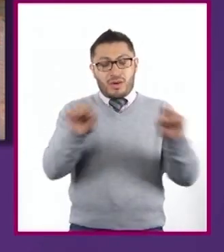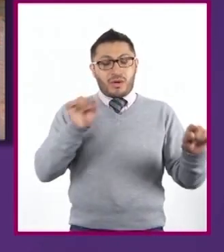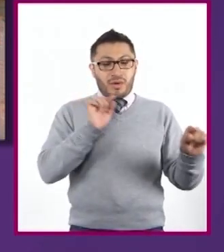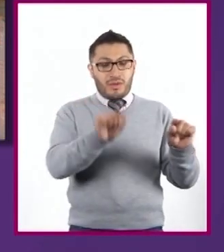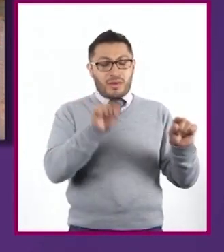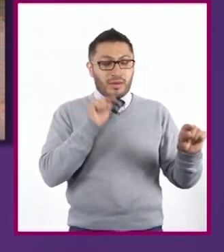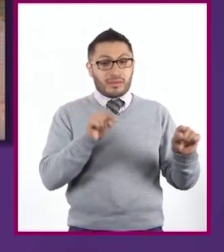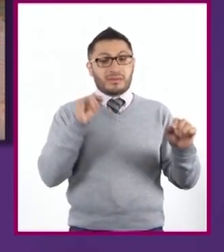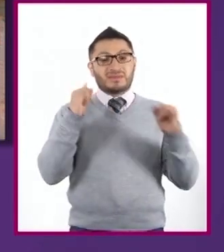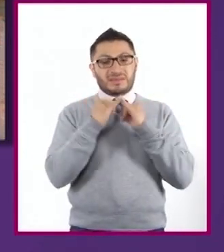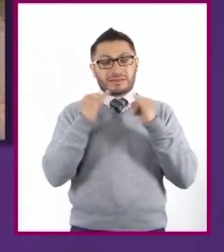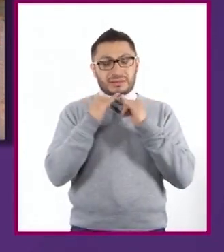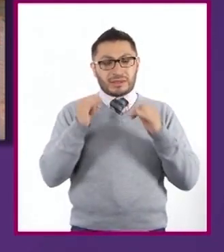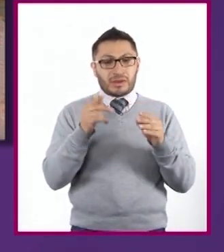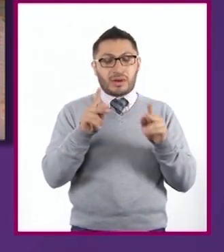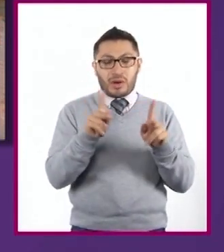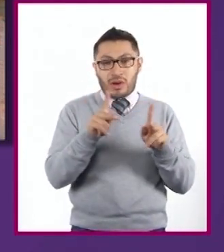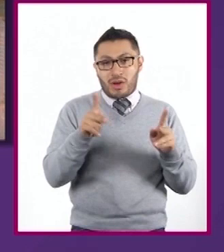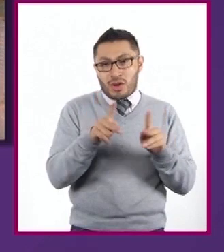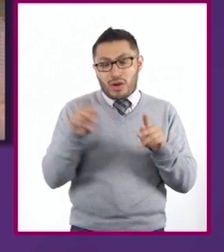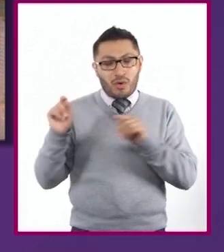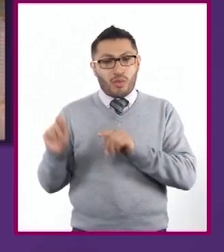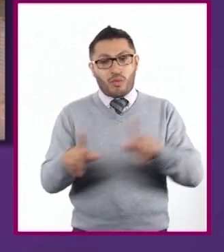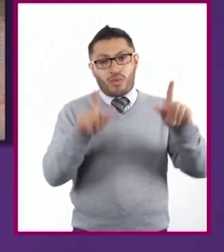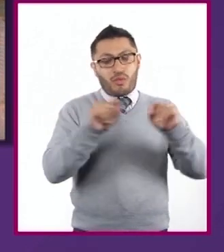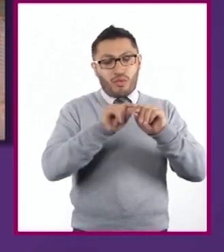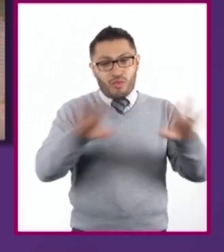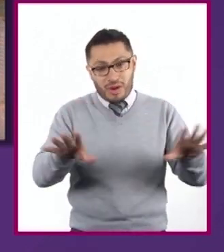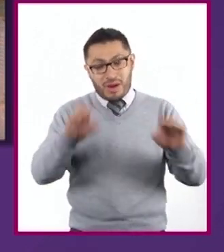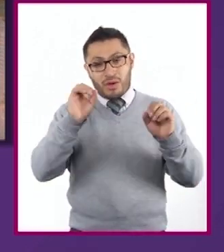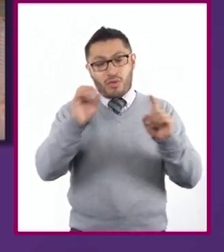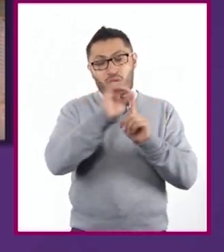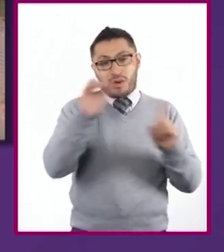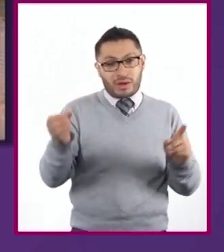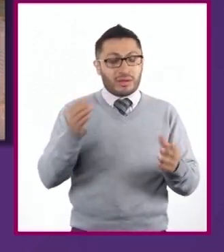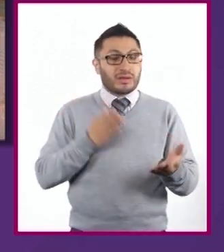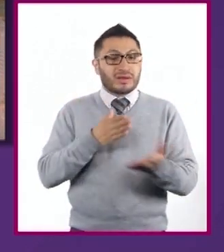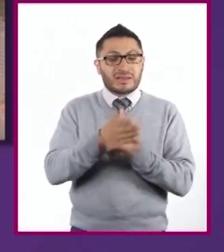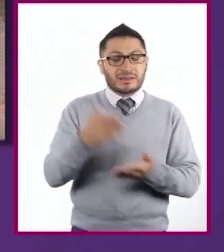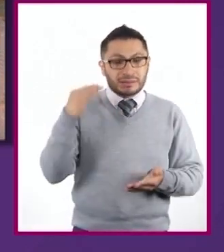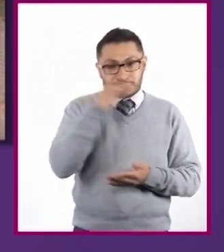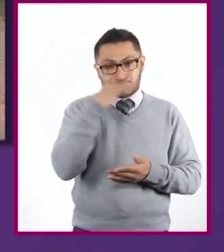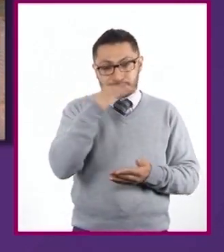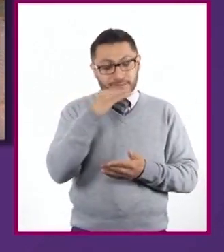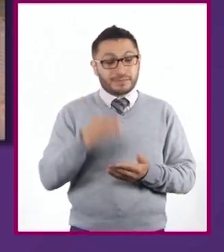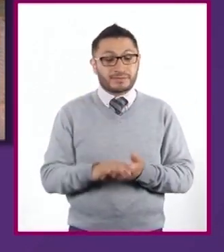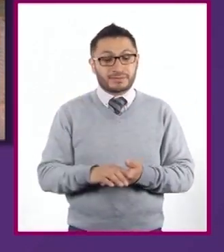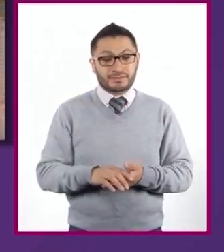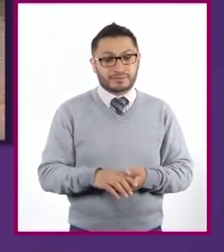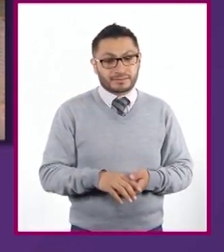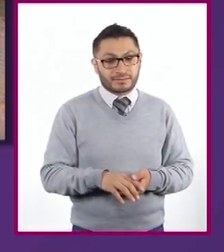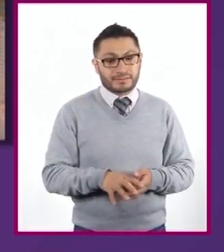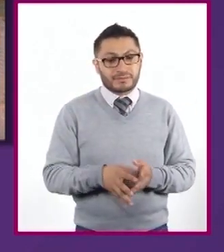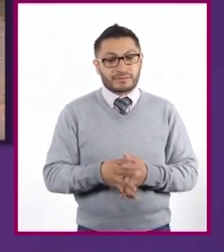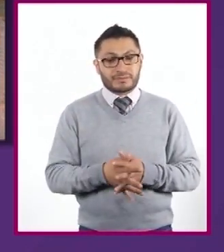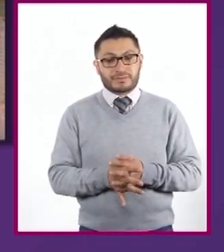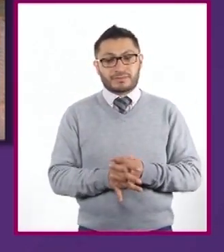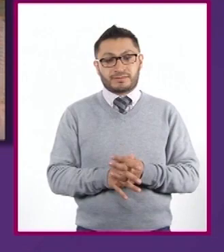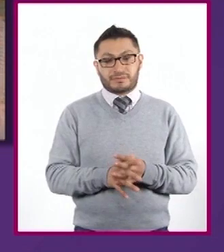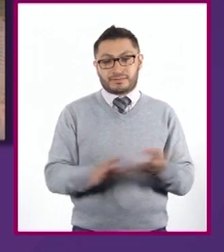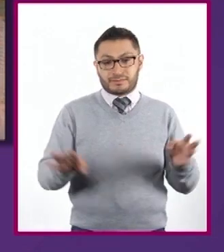instituciones, publicaciones u organizaciones a las cuales se puede acceder libremente a sus acervos,